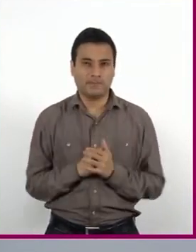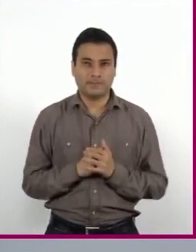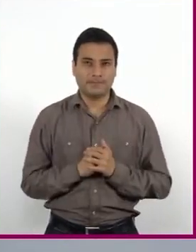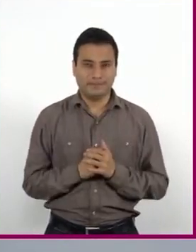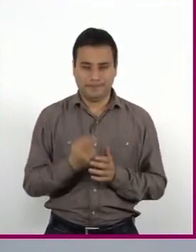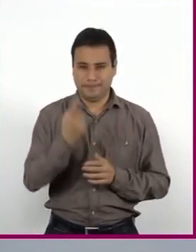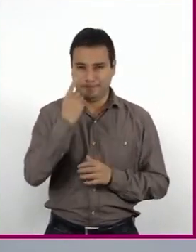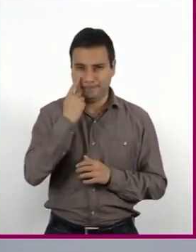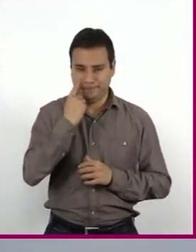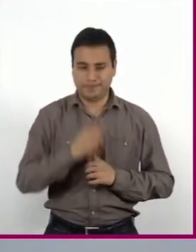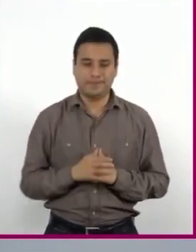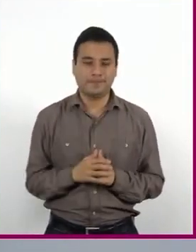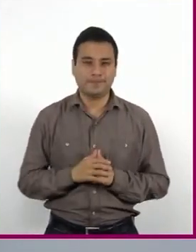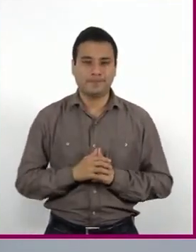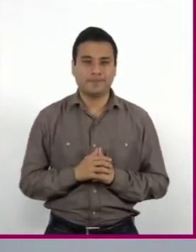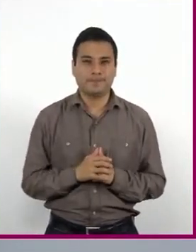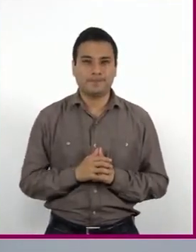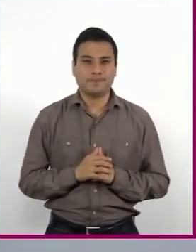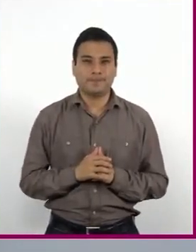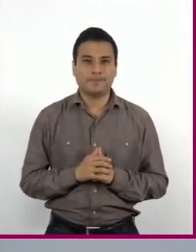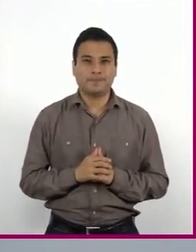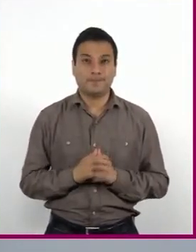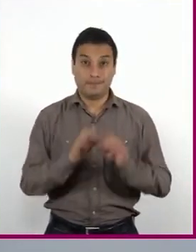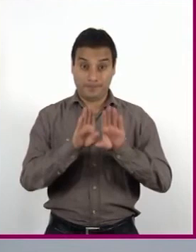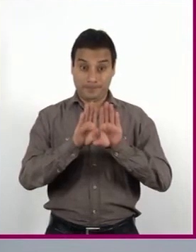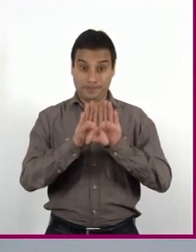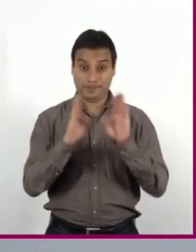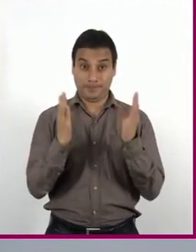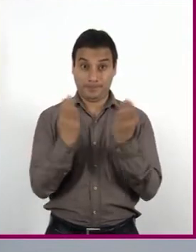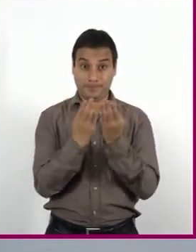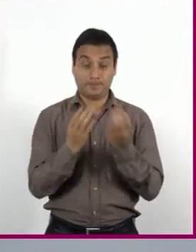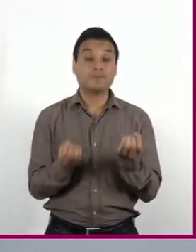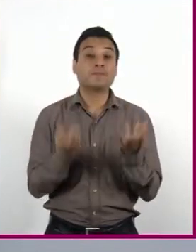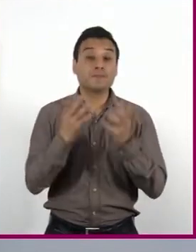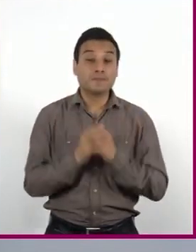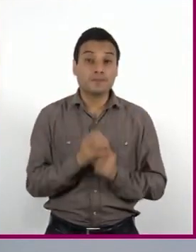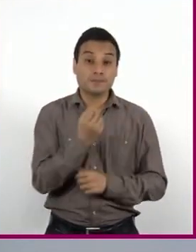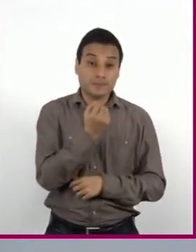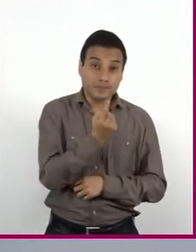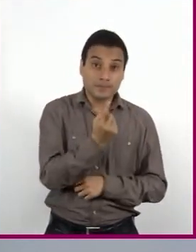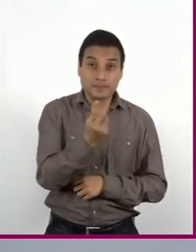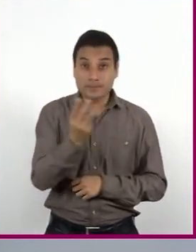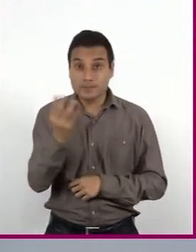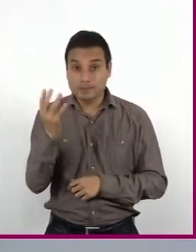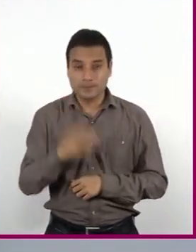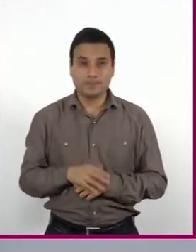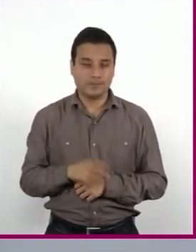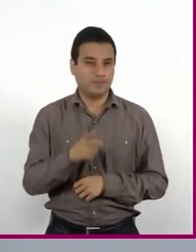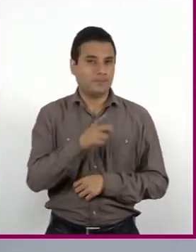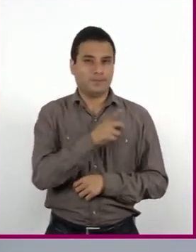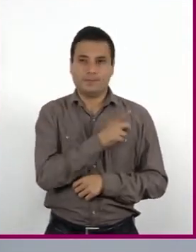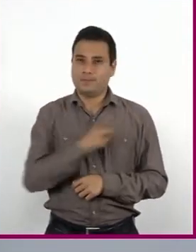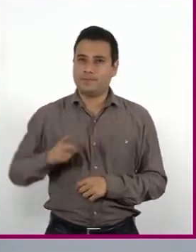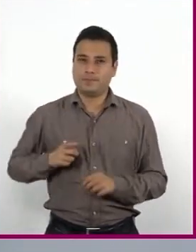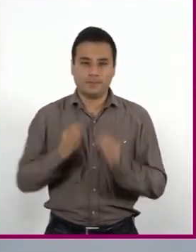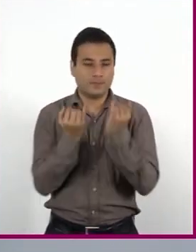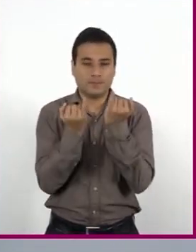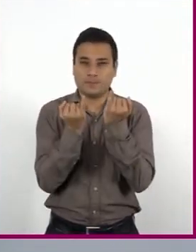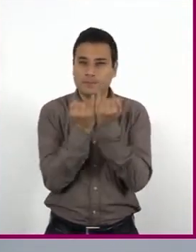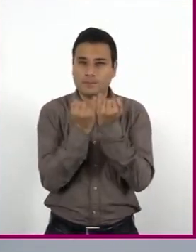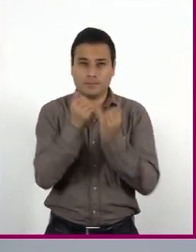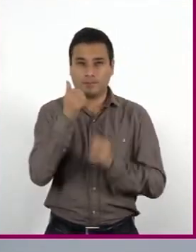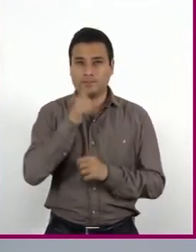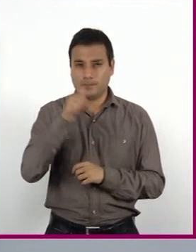consideren lo siguiente. El número de caras laterales de un cuerpo geométrico debe ser correspondiente a